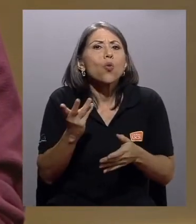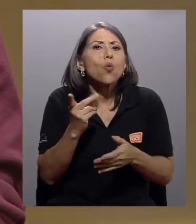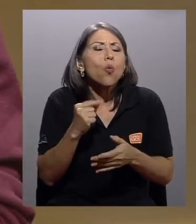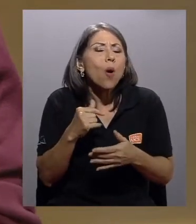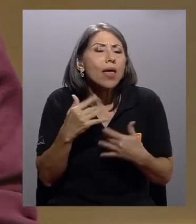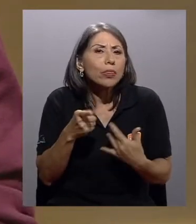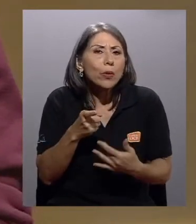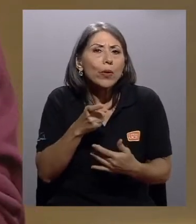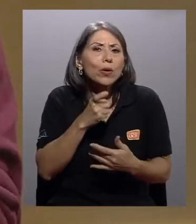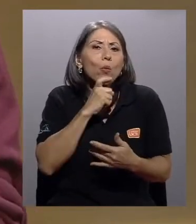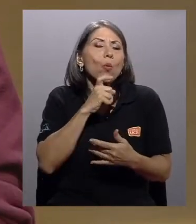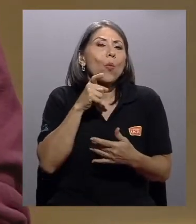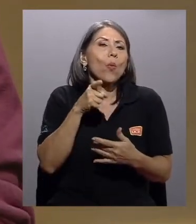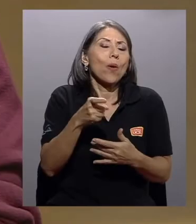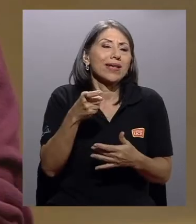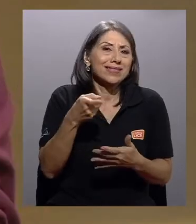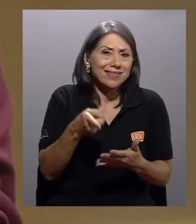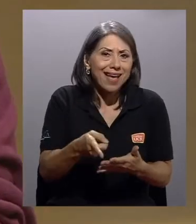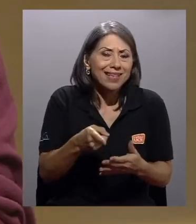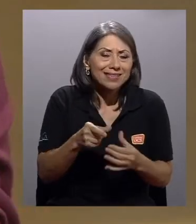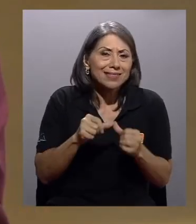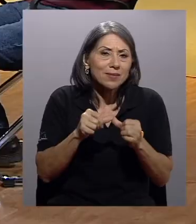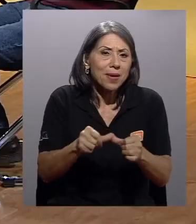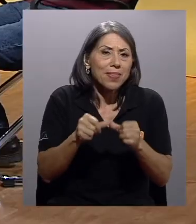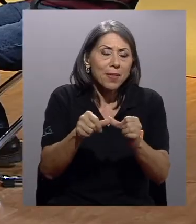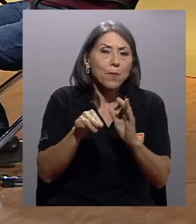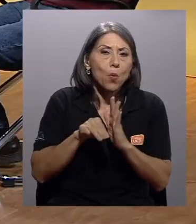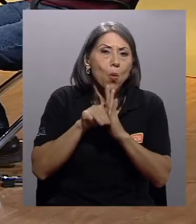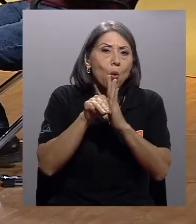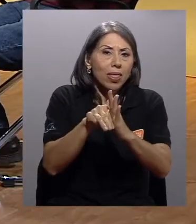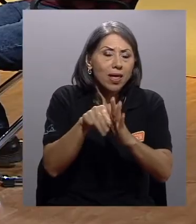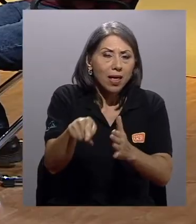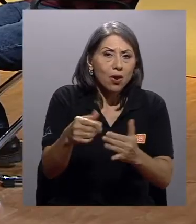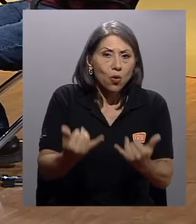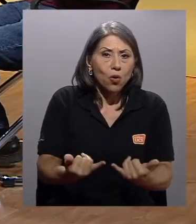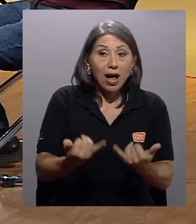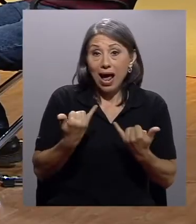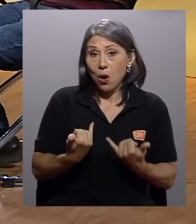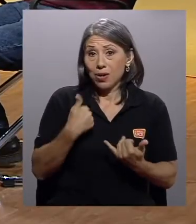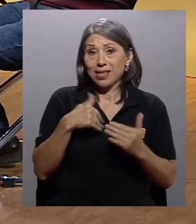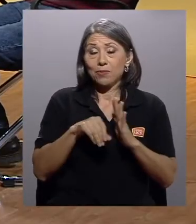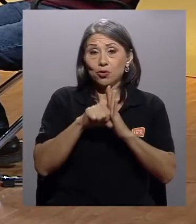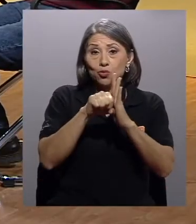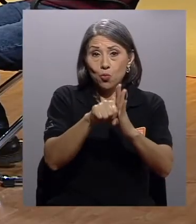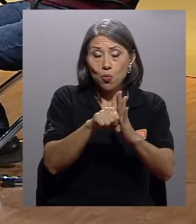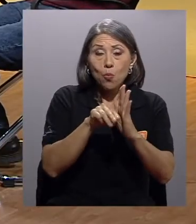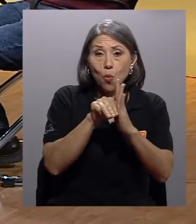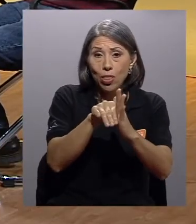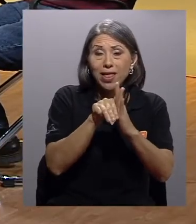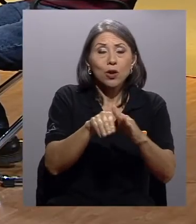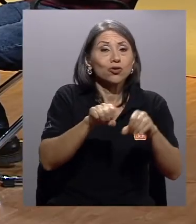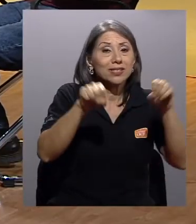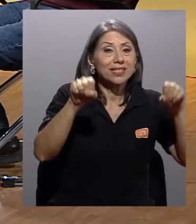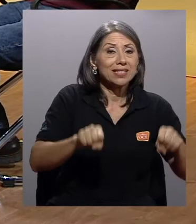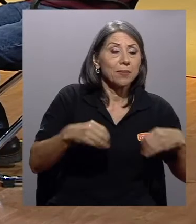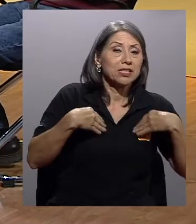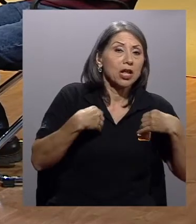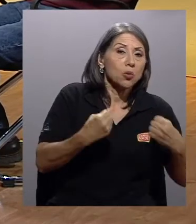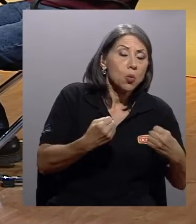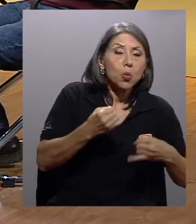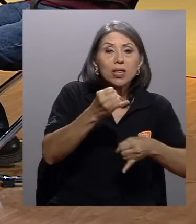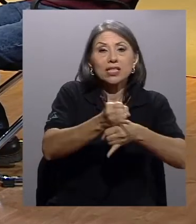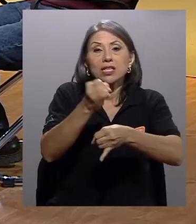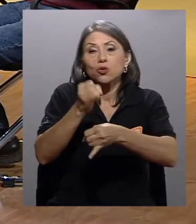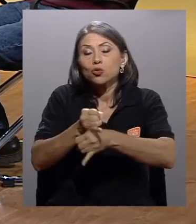sociedad. O sea, si este modelo que tenemos, sistema de salud, instituciones de protección social, IMAS y